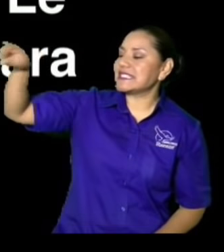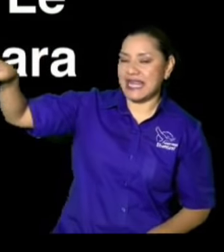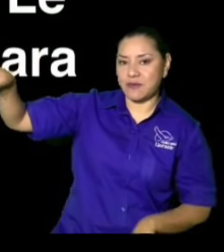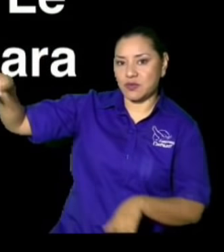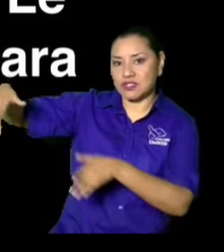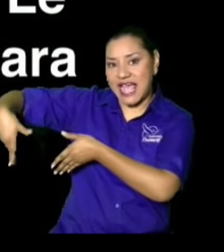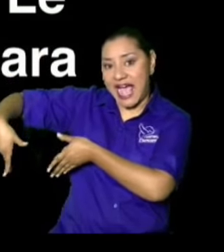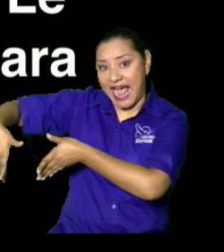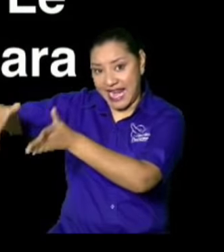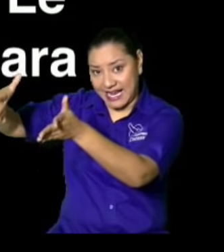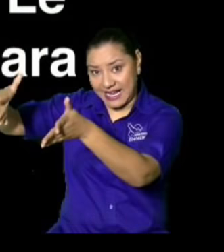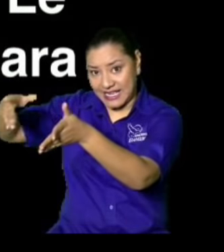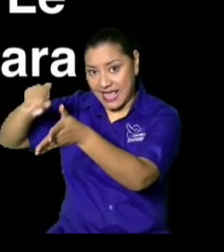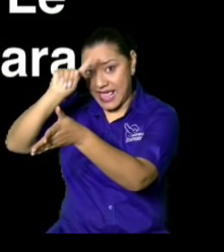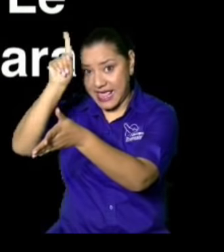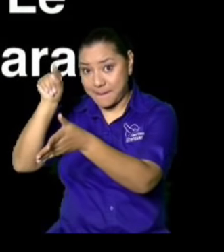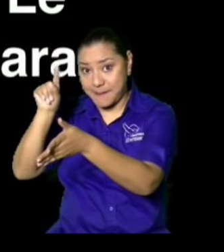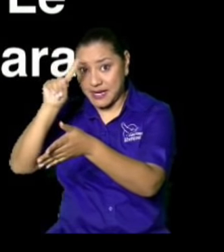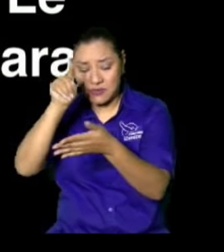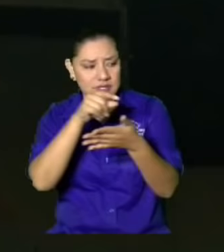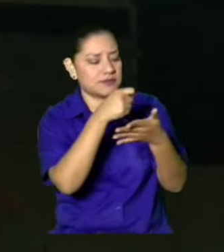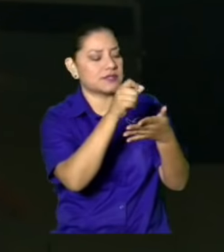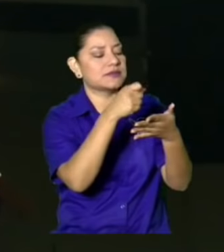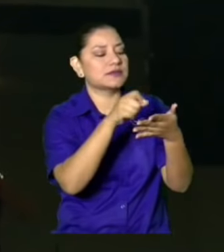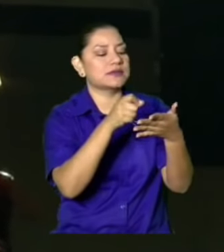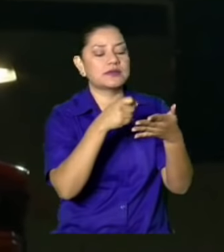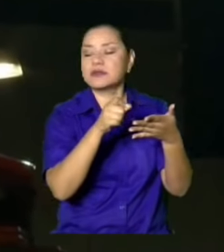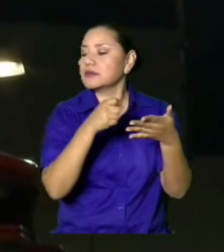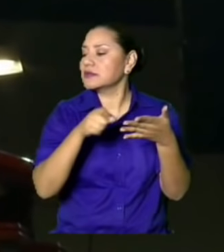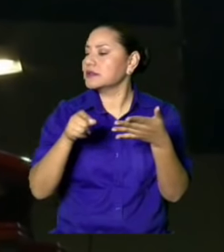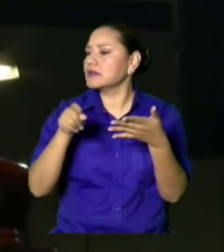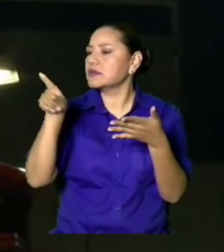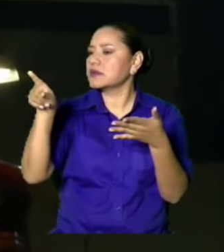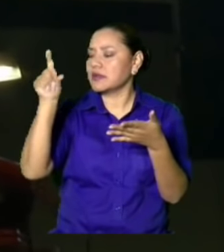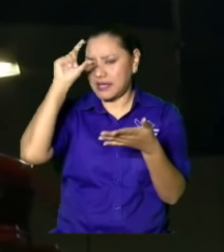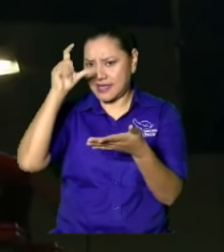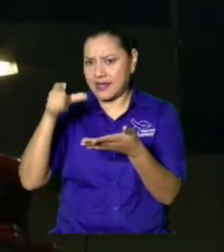calle y preguntemos: ¿quién ha creído? Todos creen.